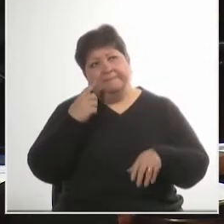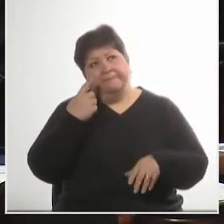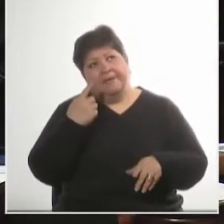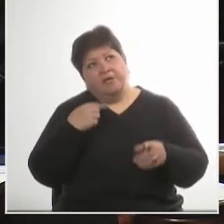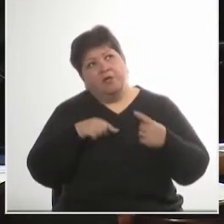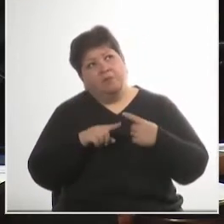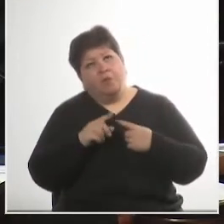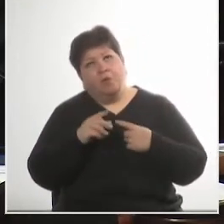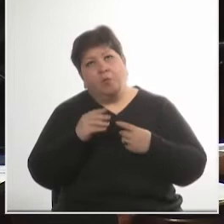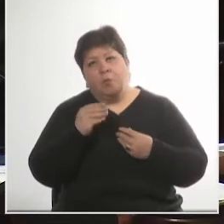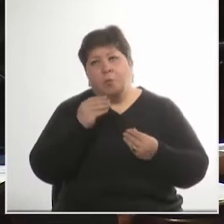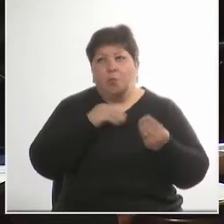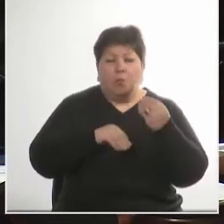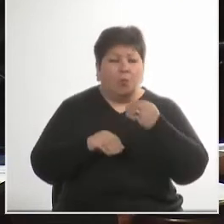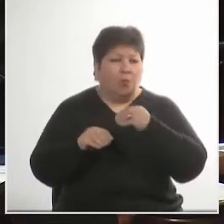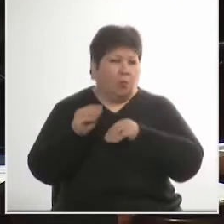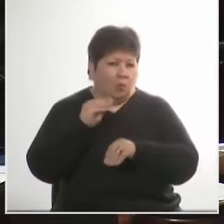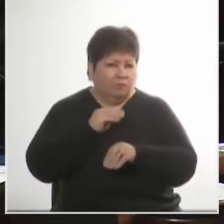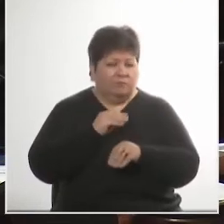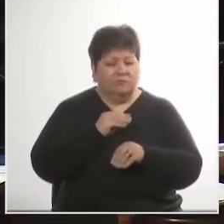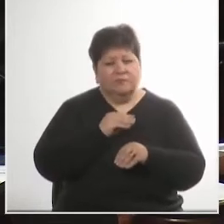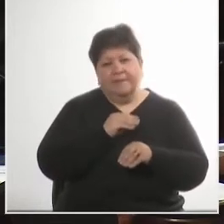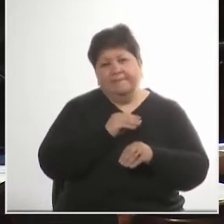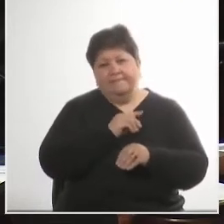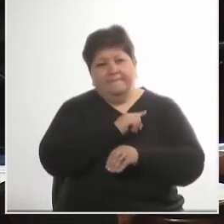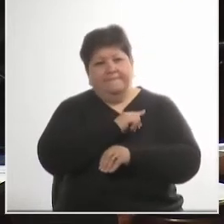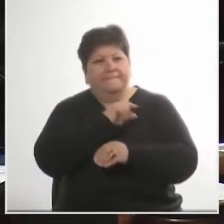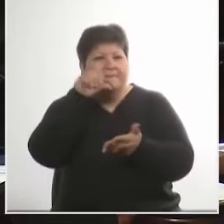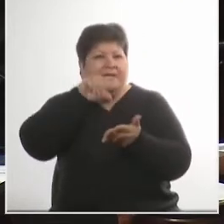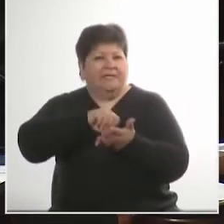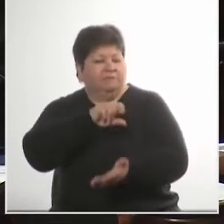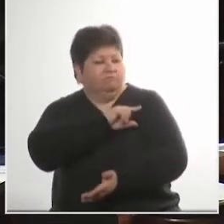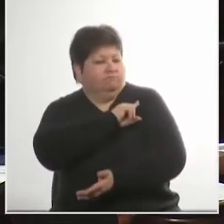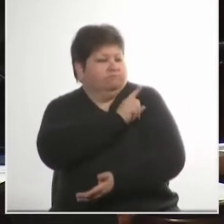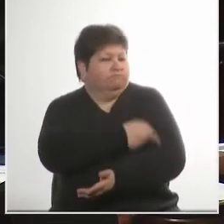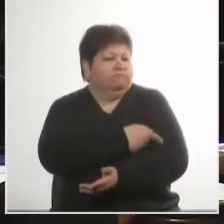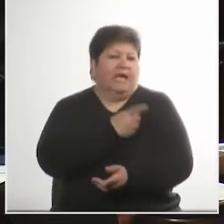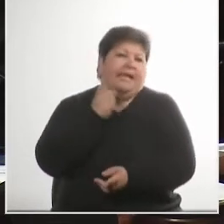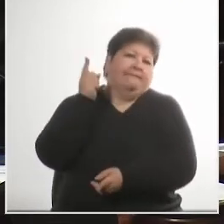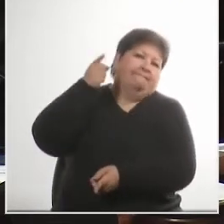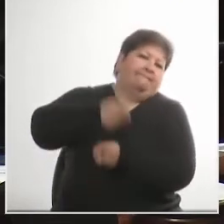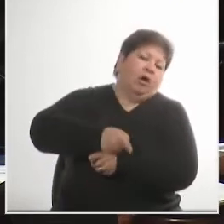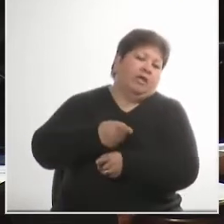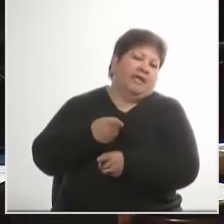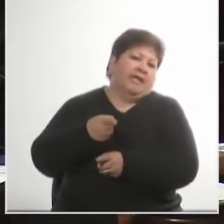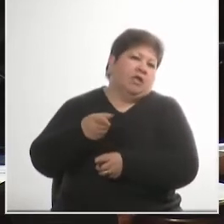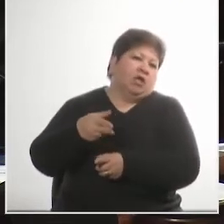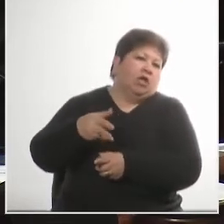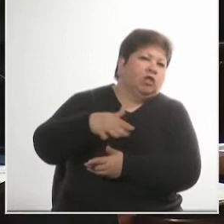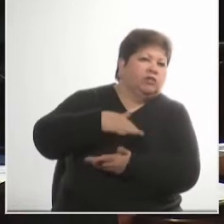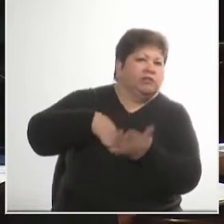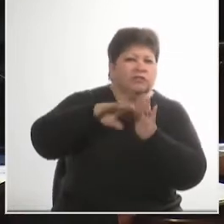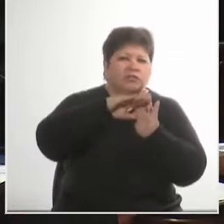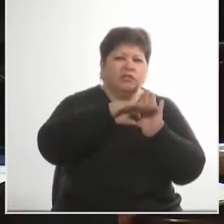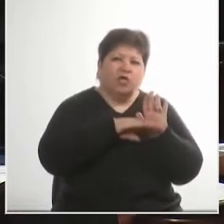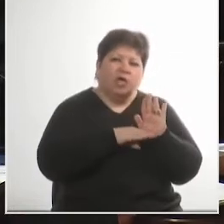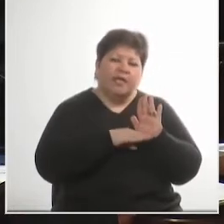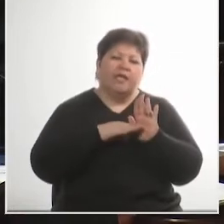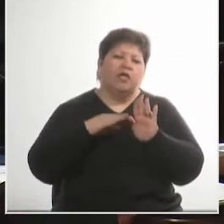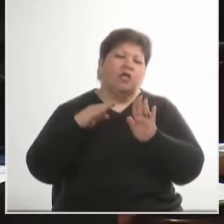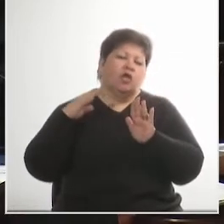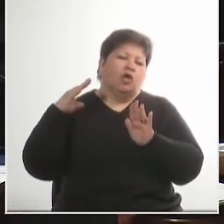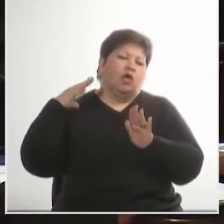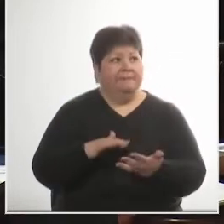las grandes potencias para imponer condiciones coloniales al comercio